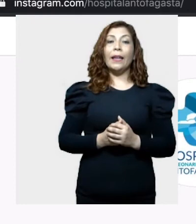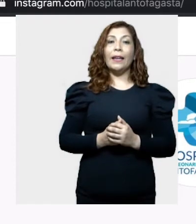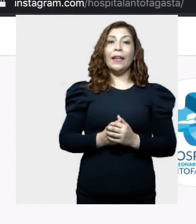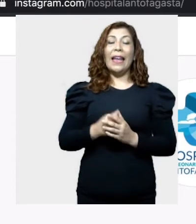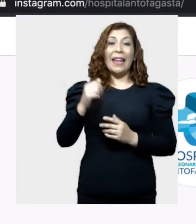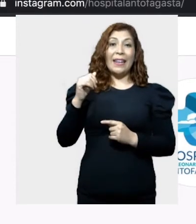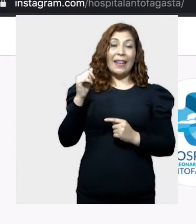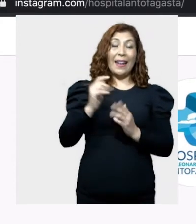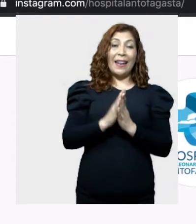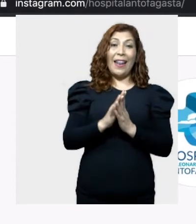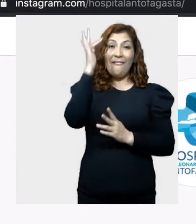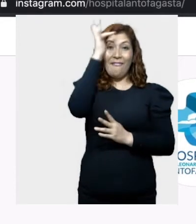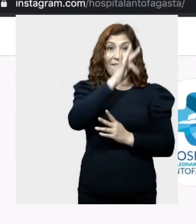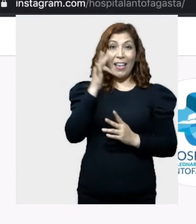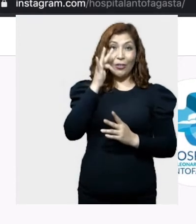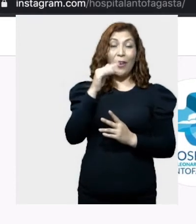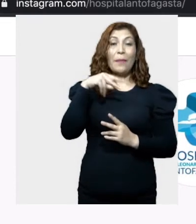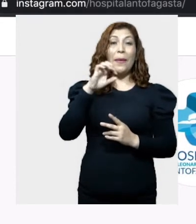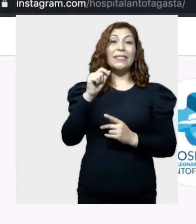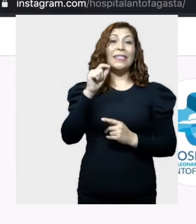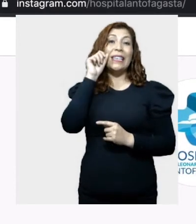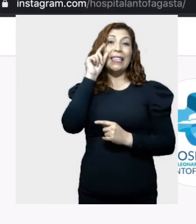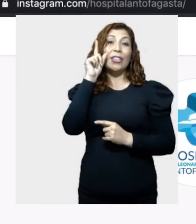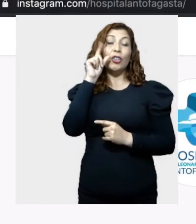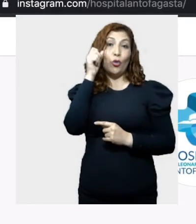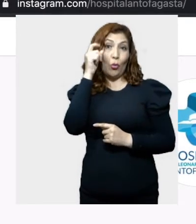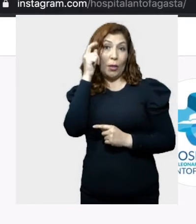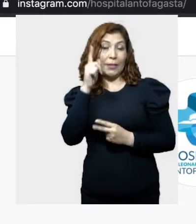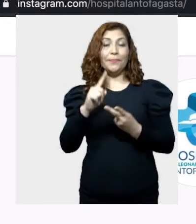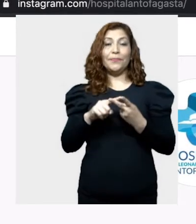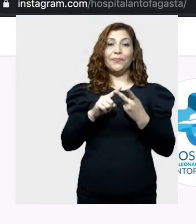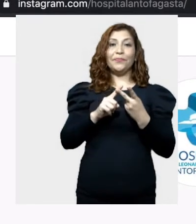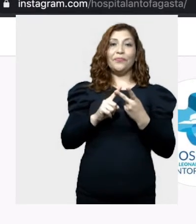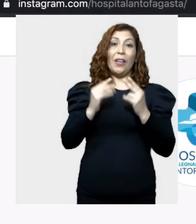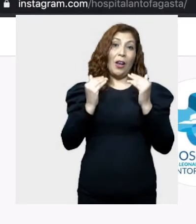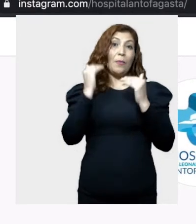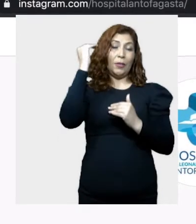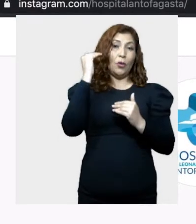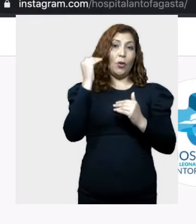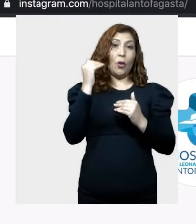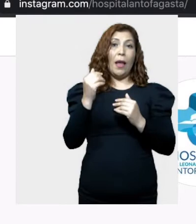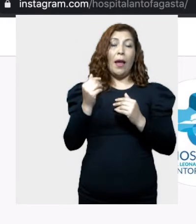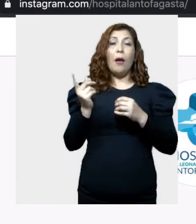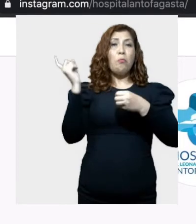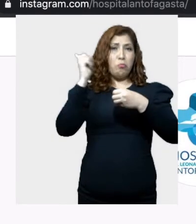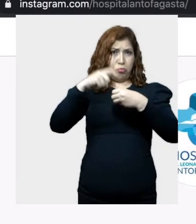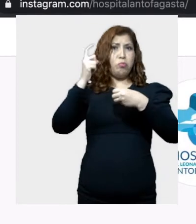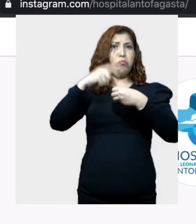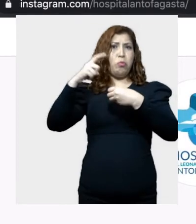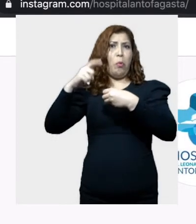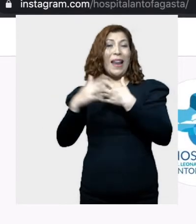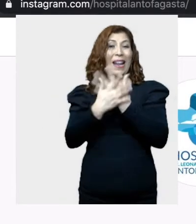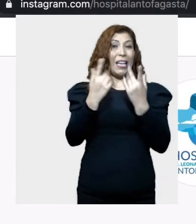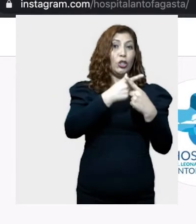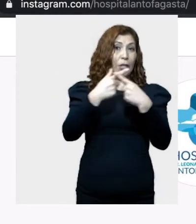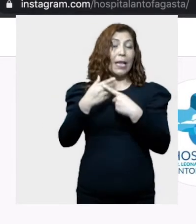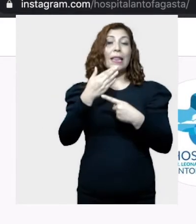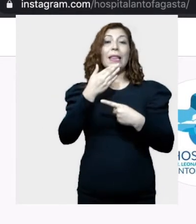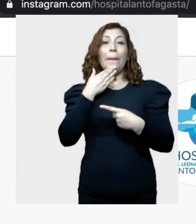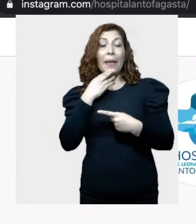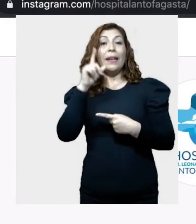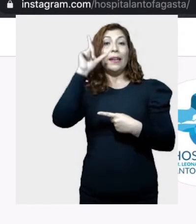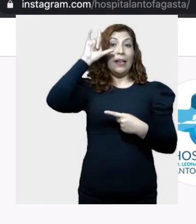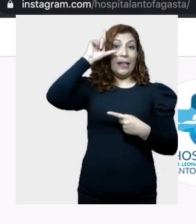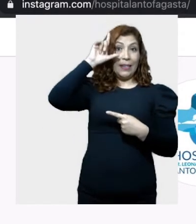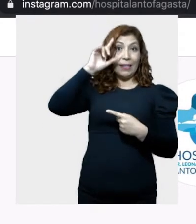y un 55,5% en Twitter. El crecimiento de nuestros seguidores en redes sociales incluyó también a la plataforma